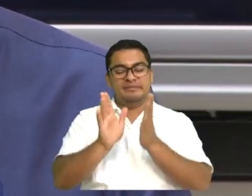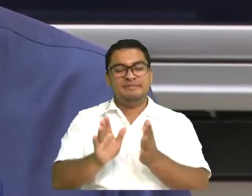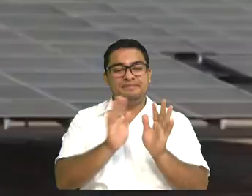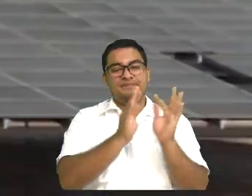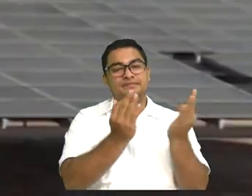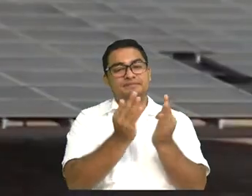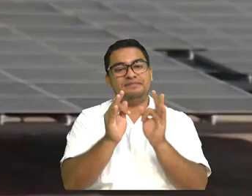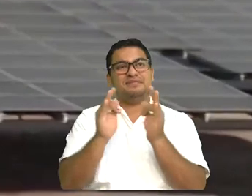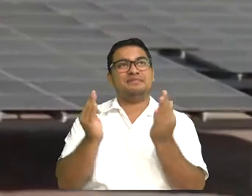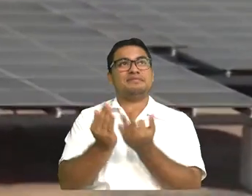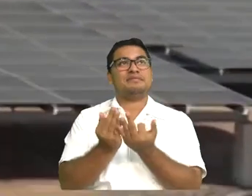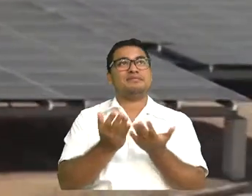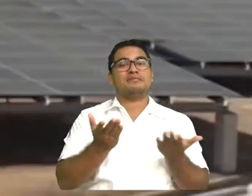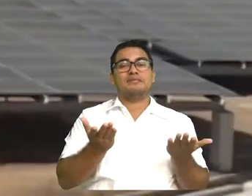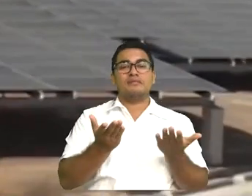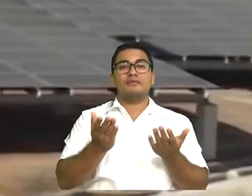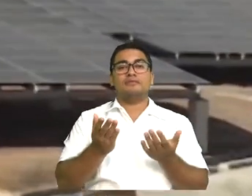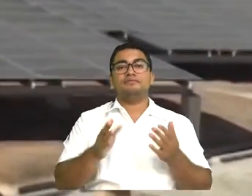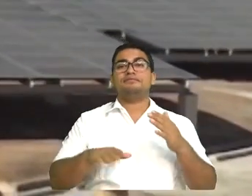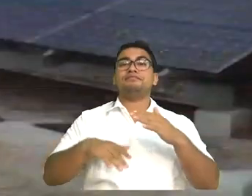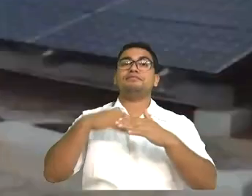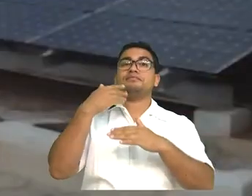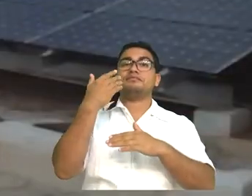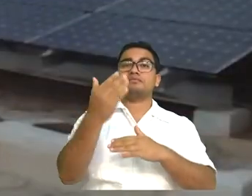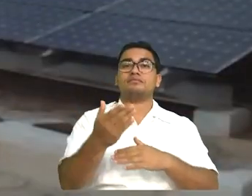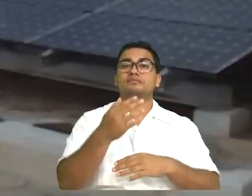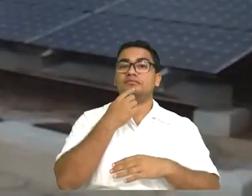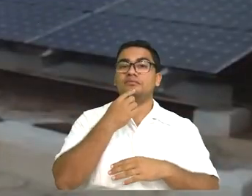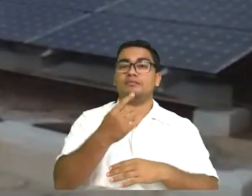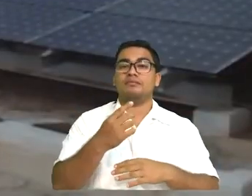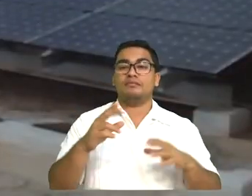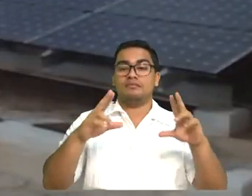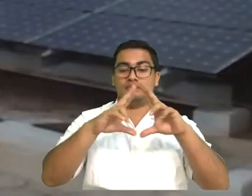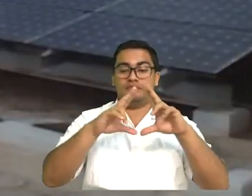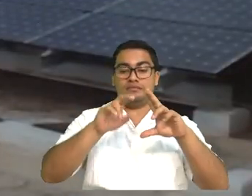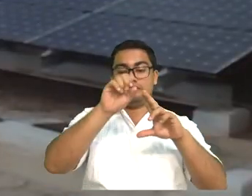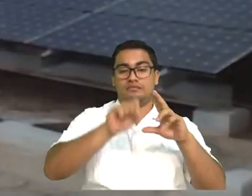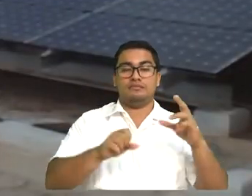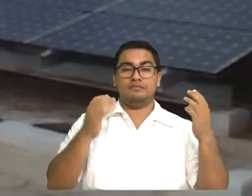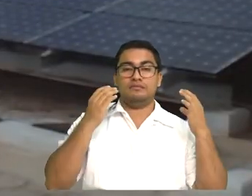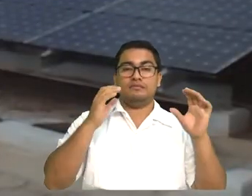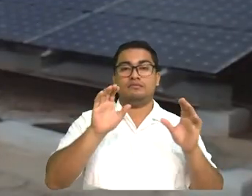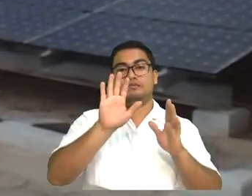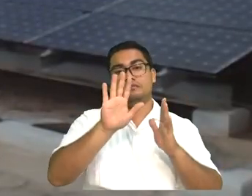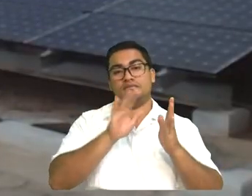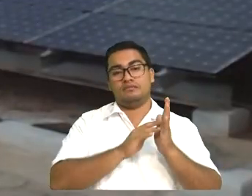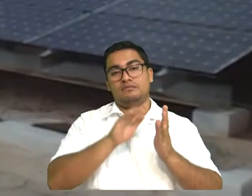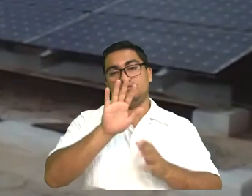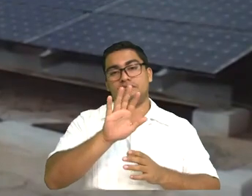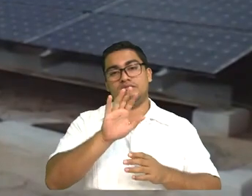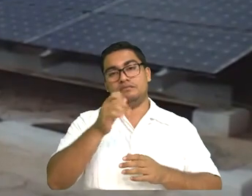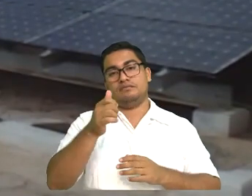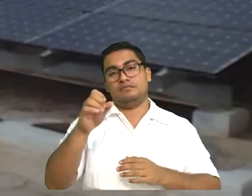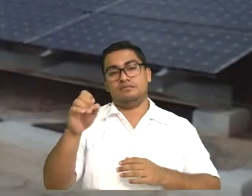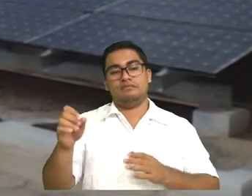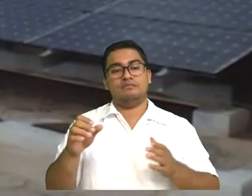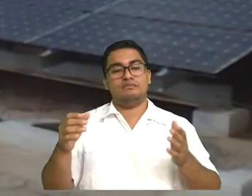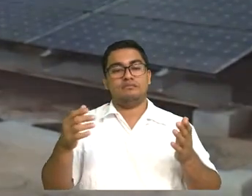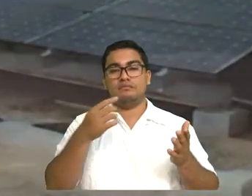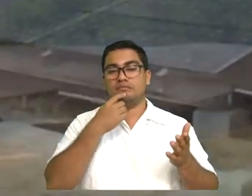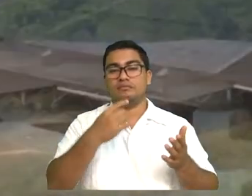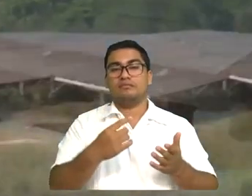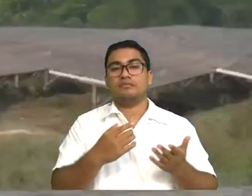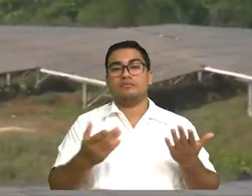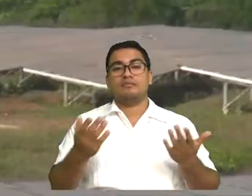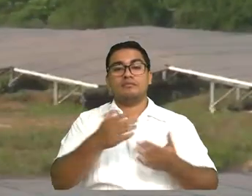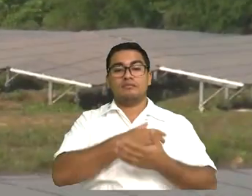familias, perdón. En una segunda etapa se instalarán en la costa Caribe otros 5.600 paneles solares. En su informe semanal,